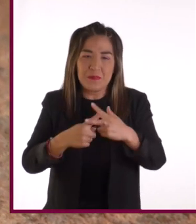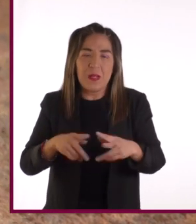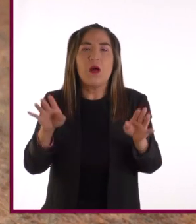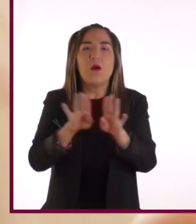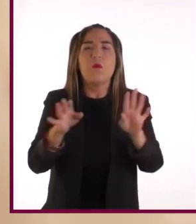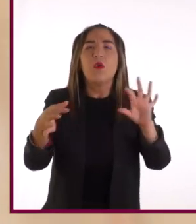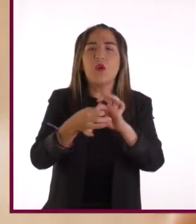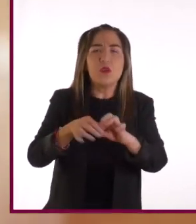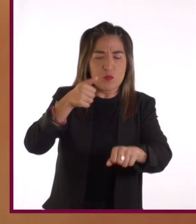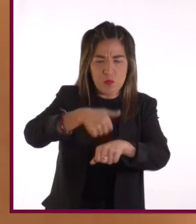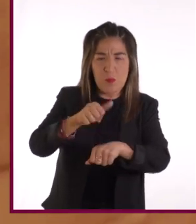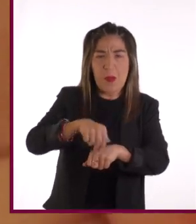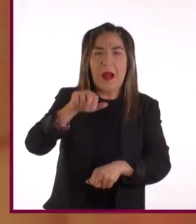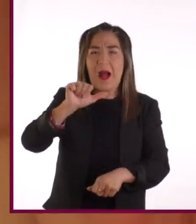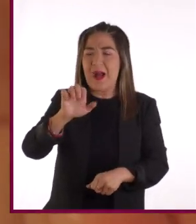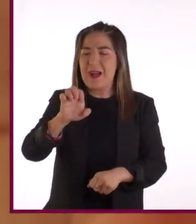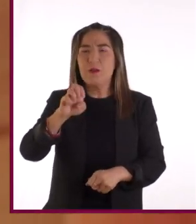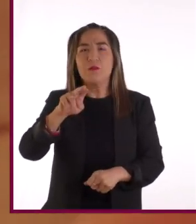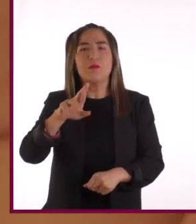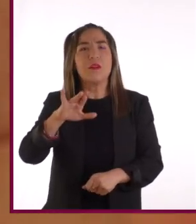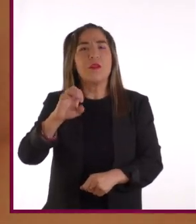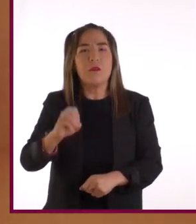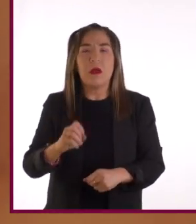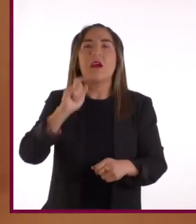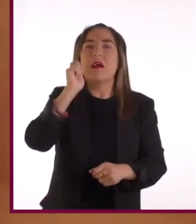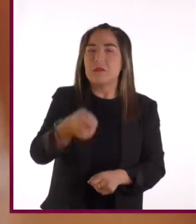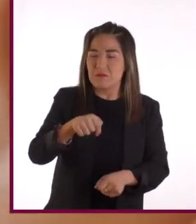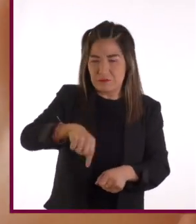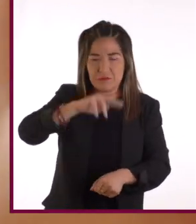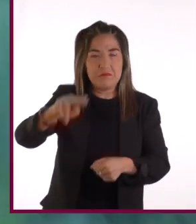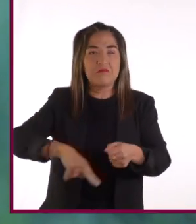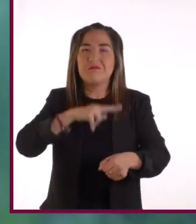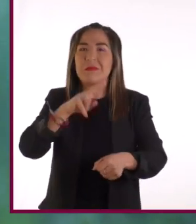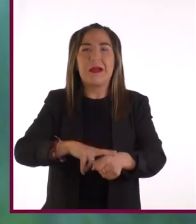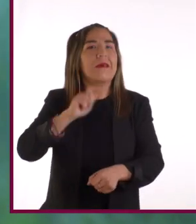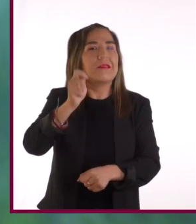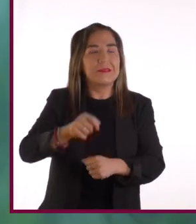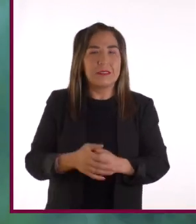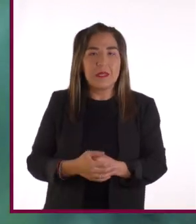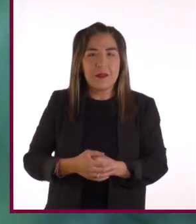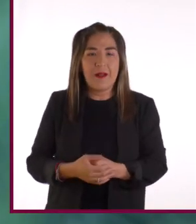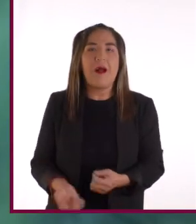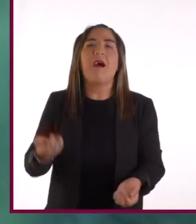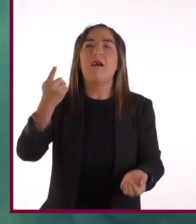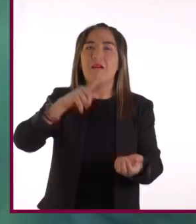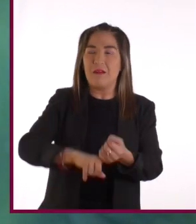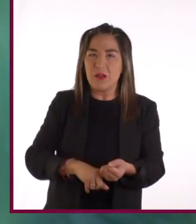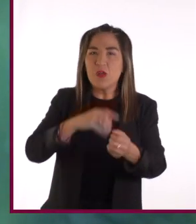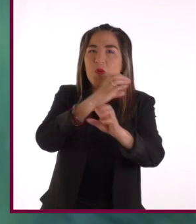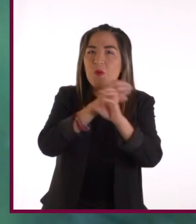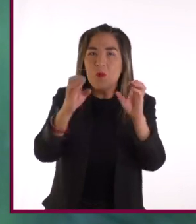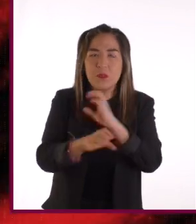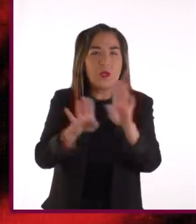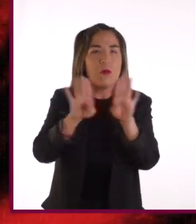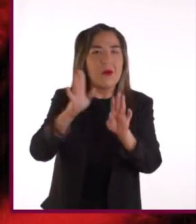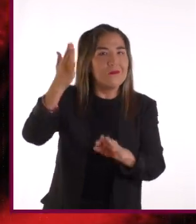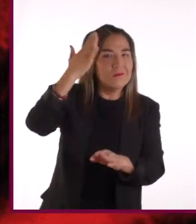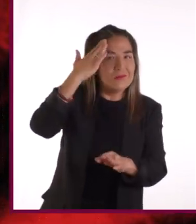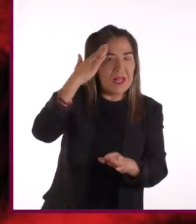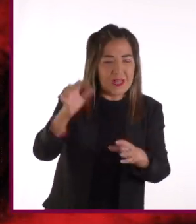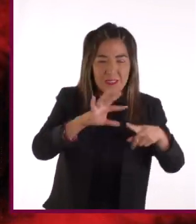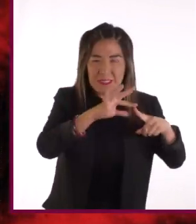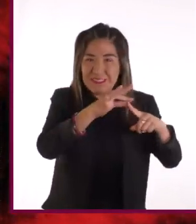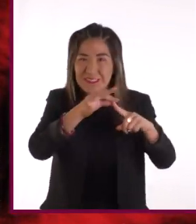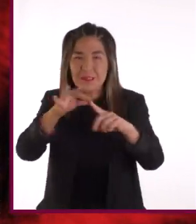un patrón. El número áureo en la naturaleza es una de muchas lecciones que cuentan cómo el hallar la existencia de patrones